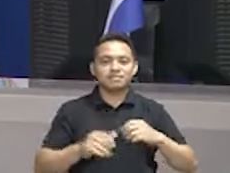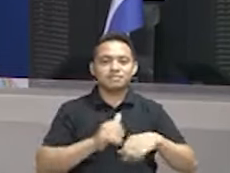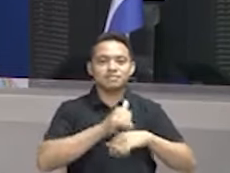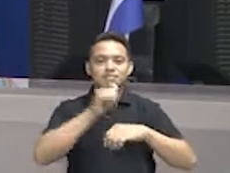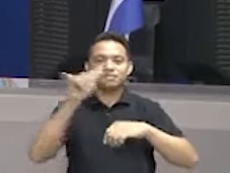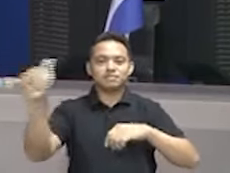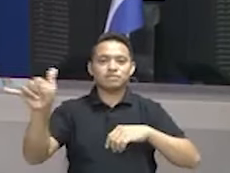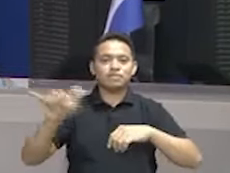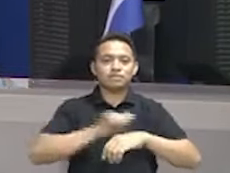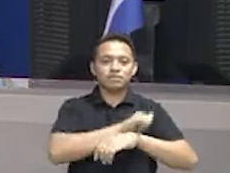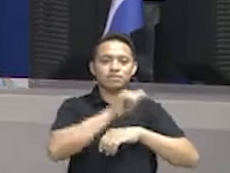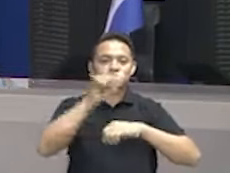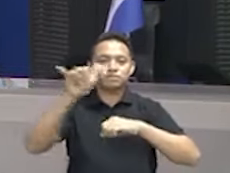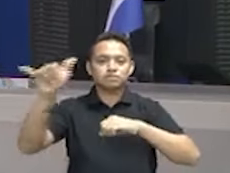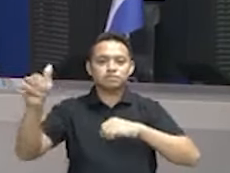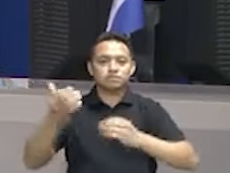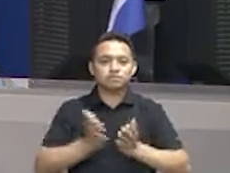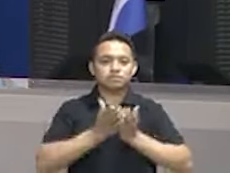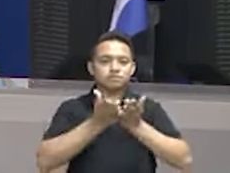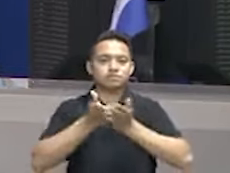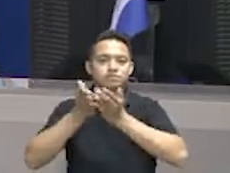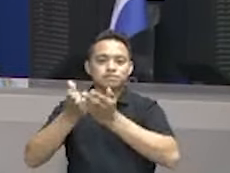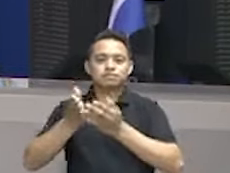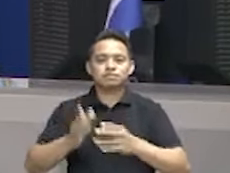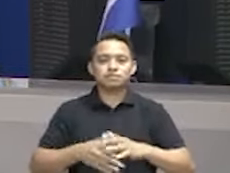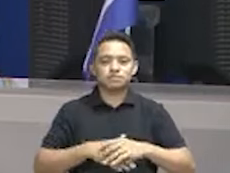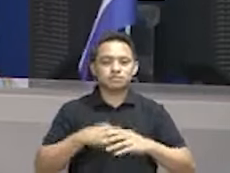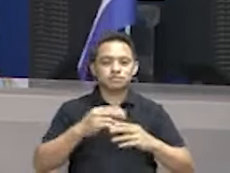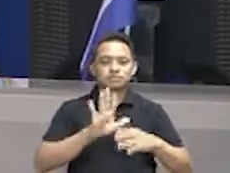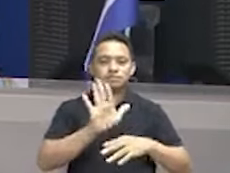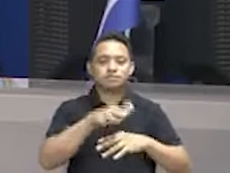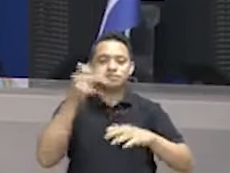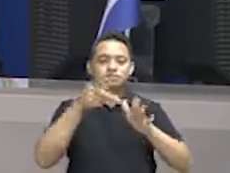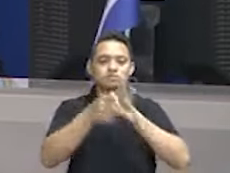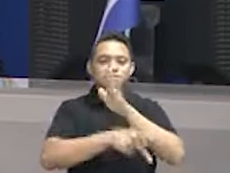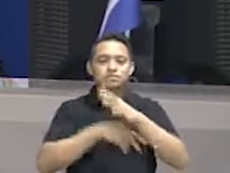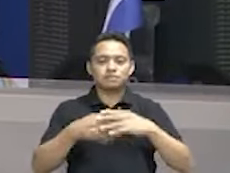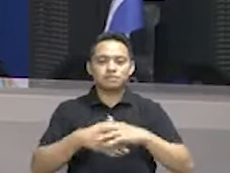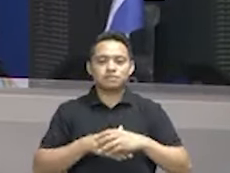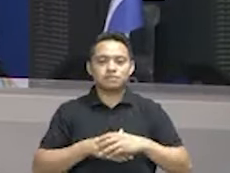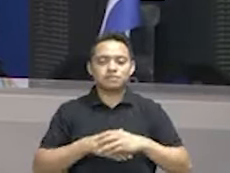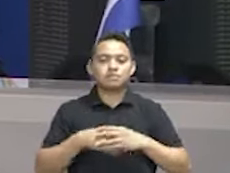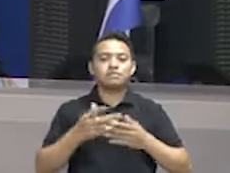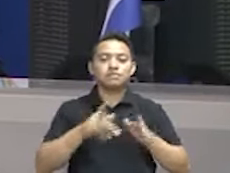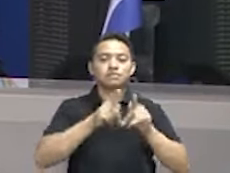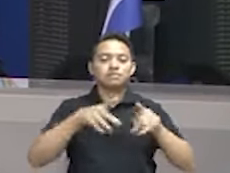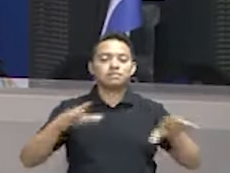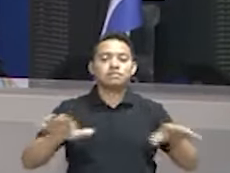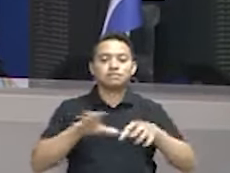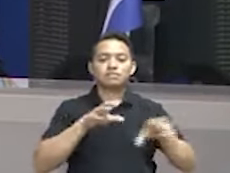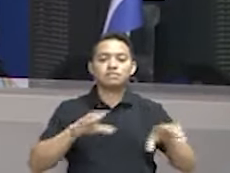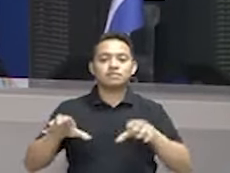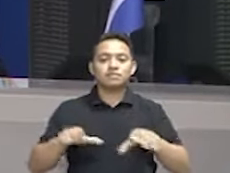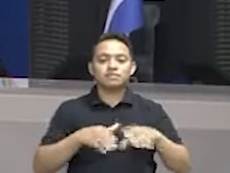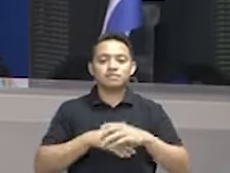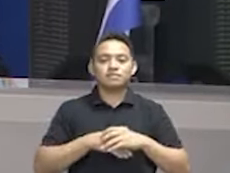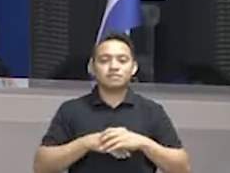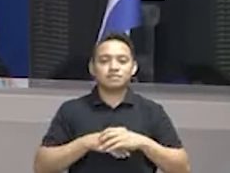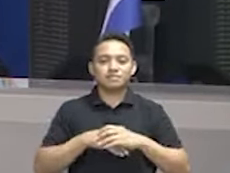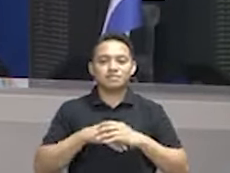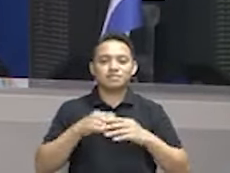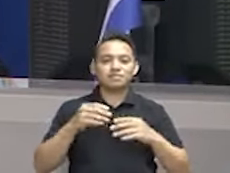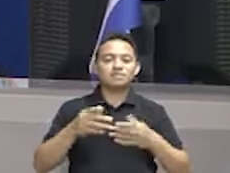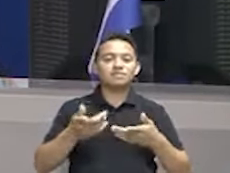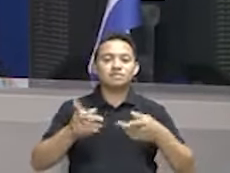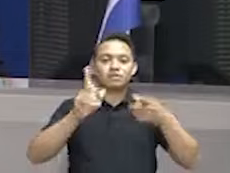aeronaves nicaragüenses fuera del país, de conformidad a la planificación de actividades durante el